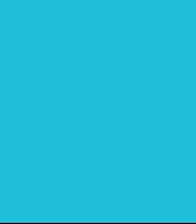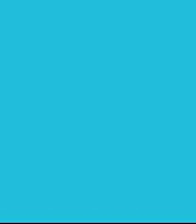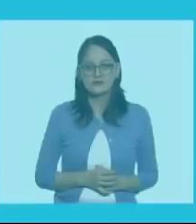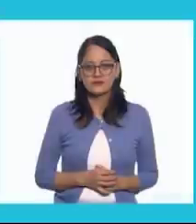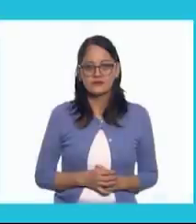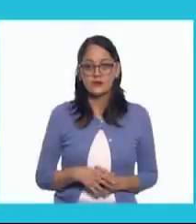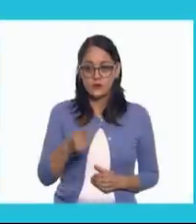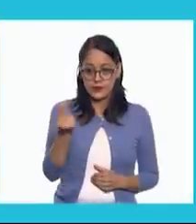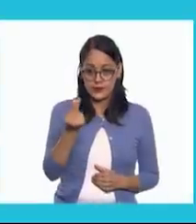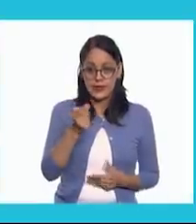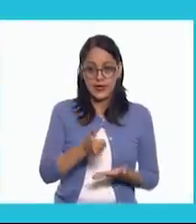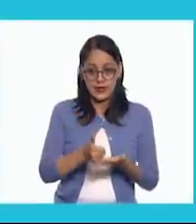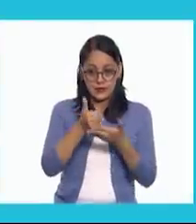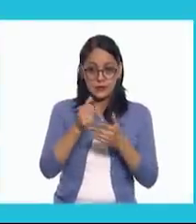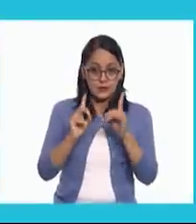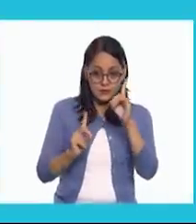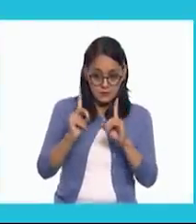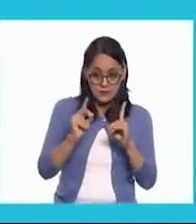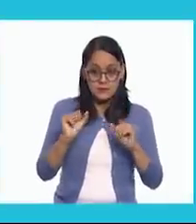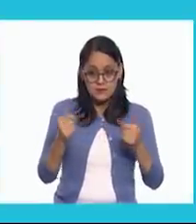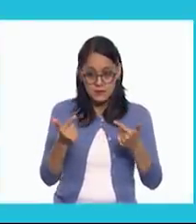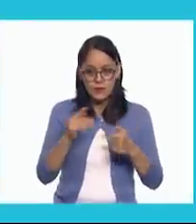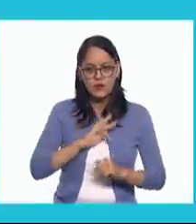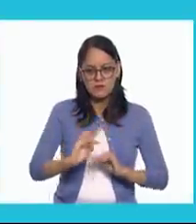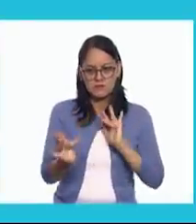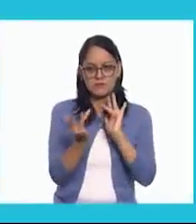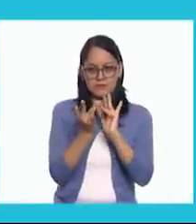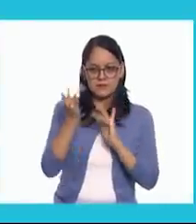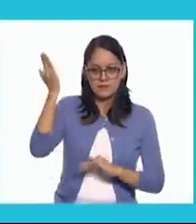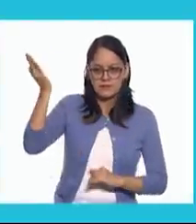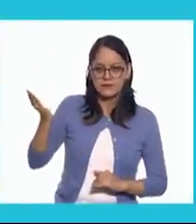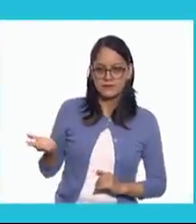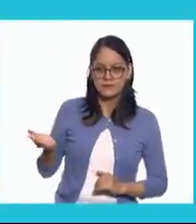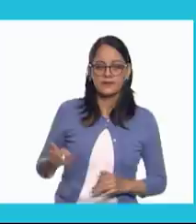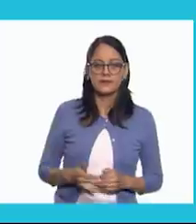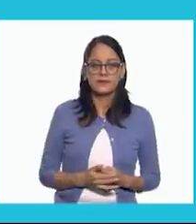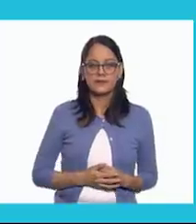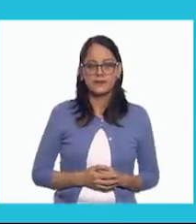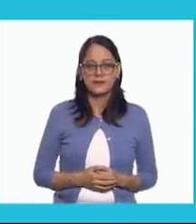Si necesitas ayuda para resolver tus dudas, contáctanos.